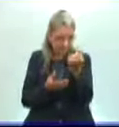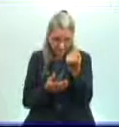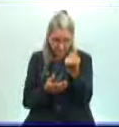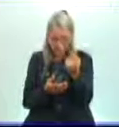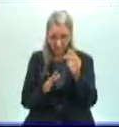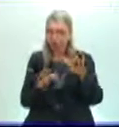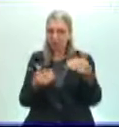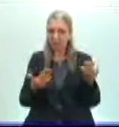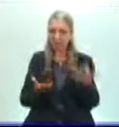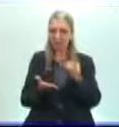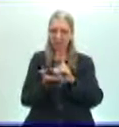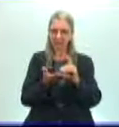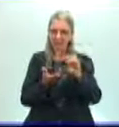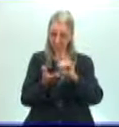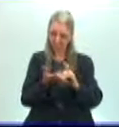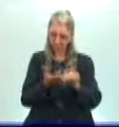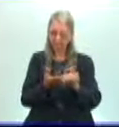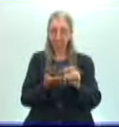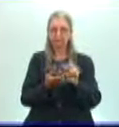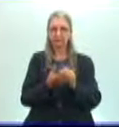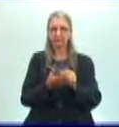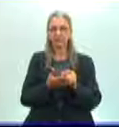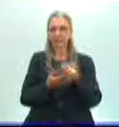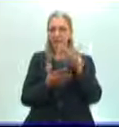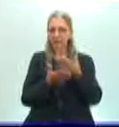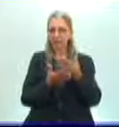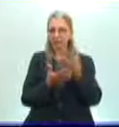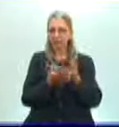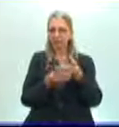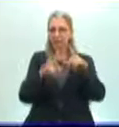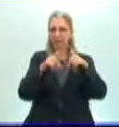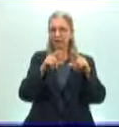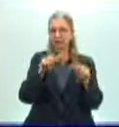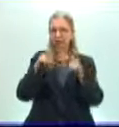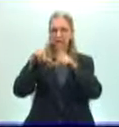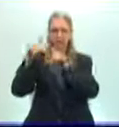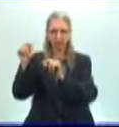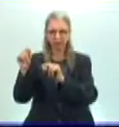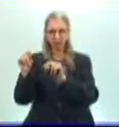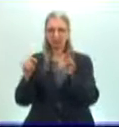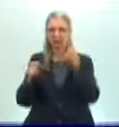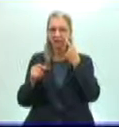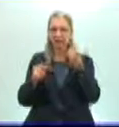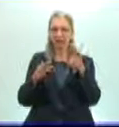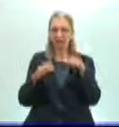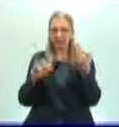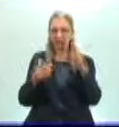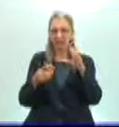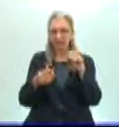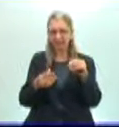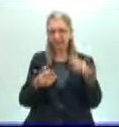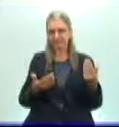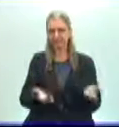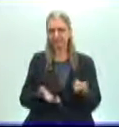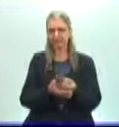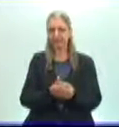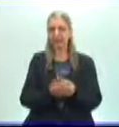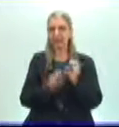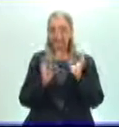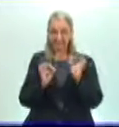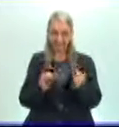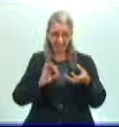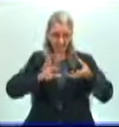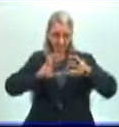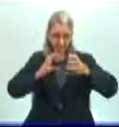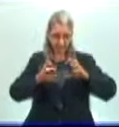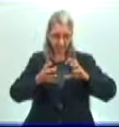Ya tenemos una idea, debemos demostrar esa semejanza, pero ahora, ¿qué nos da el ejercicio para demostrar la semejanza? Vamos a ver. Miren, la propia figura en sí,